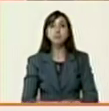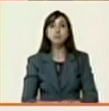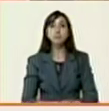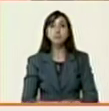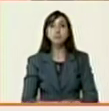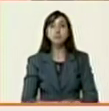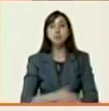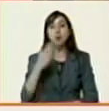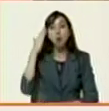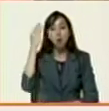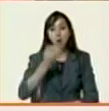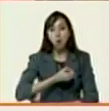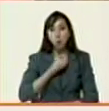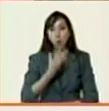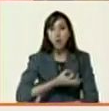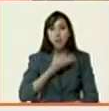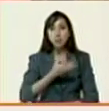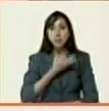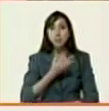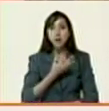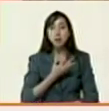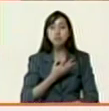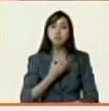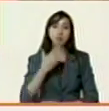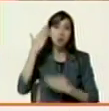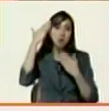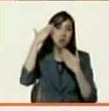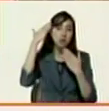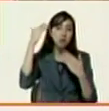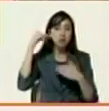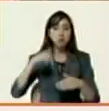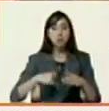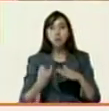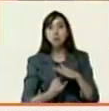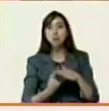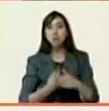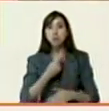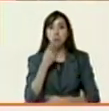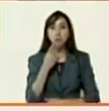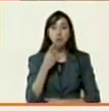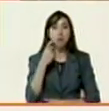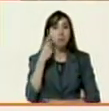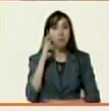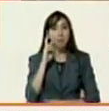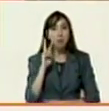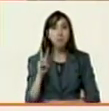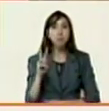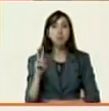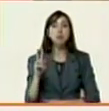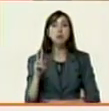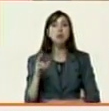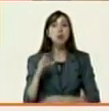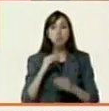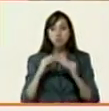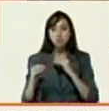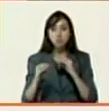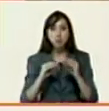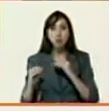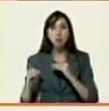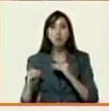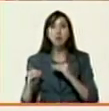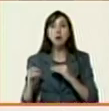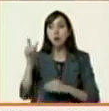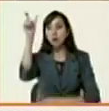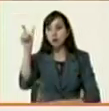Hola, buenas tardes. Los saludo desde la Contraloría General de la República. A esta hora vamos a escuchar palabras del Contralor General de la República,